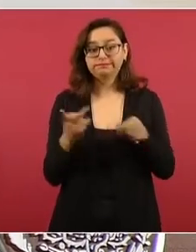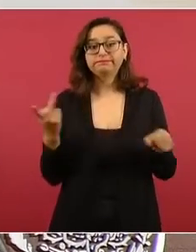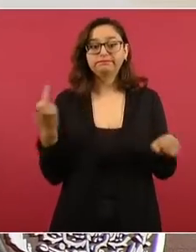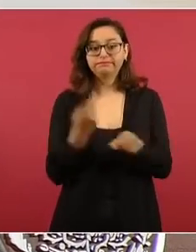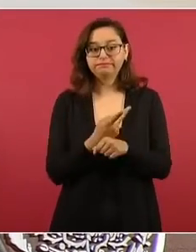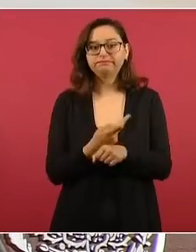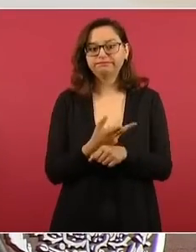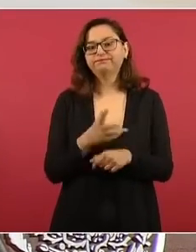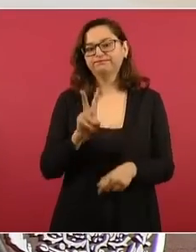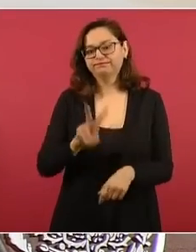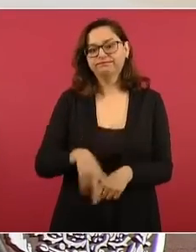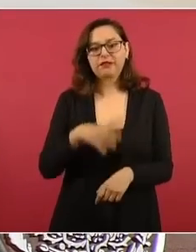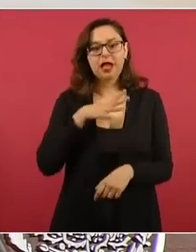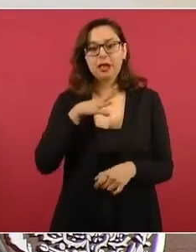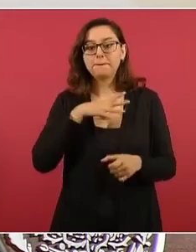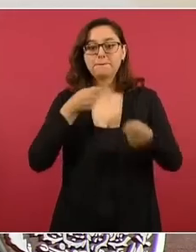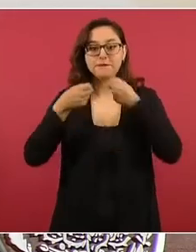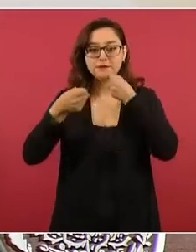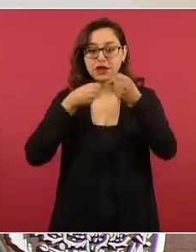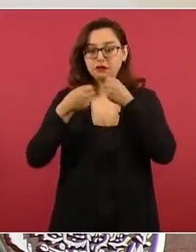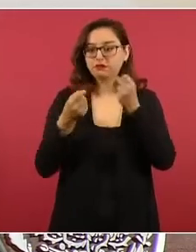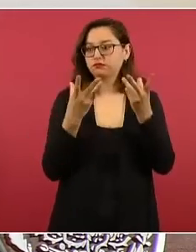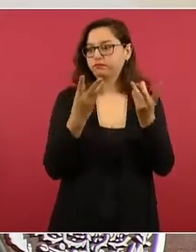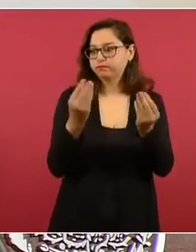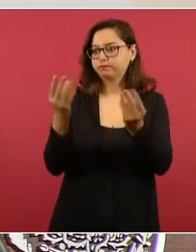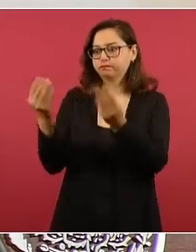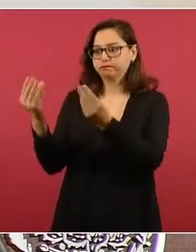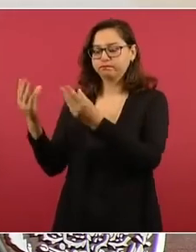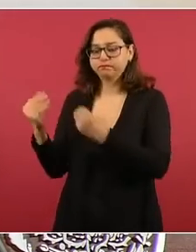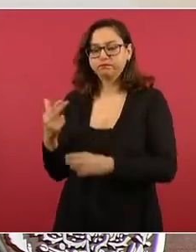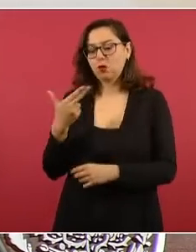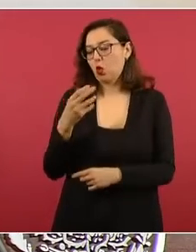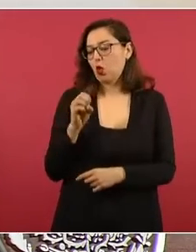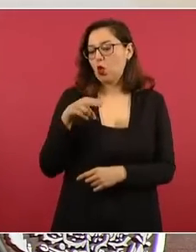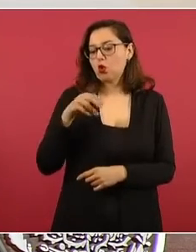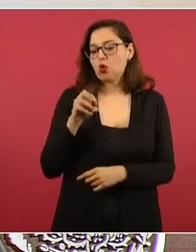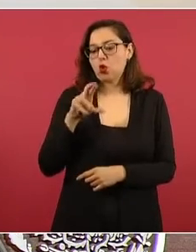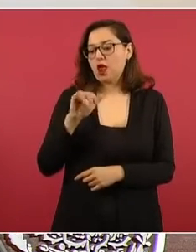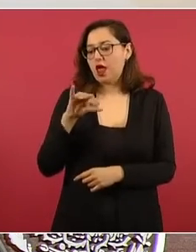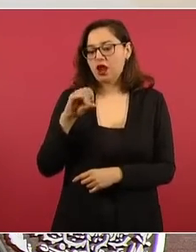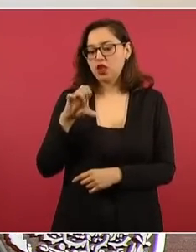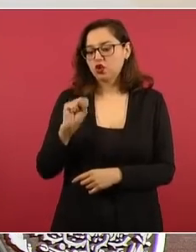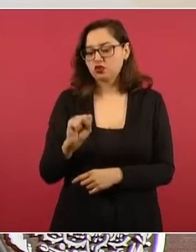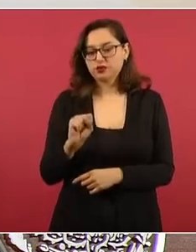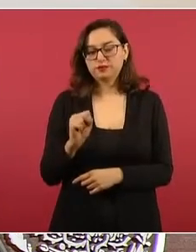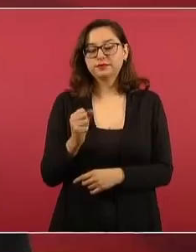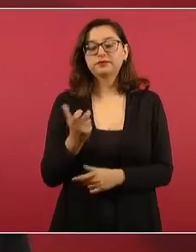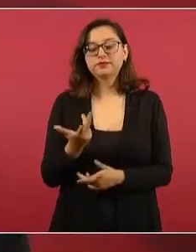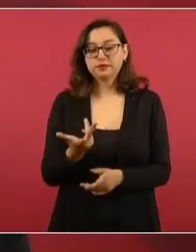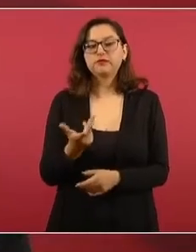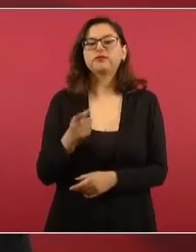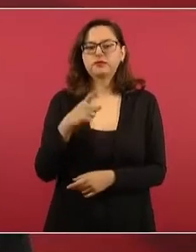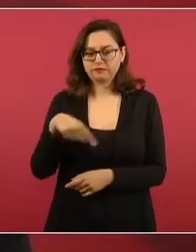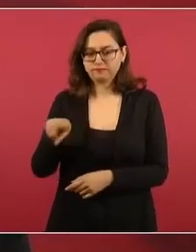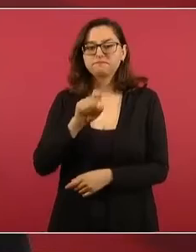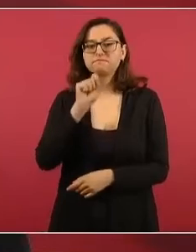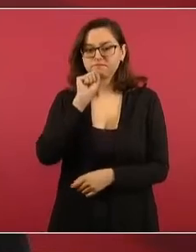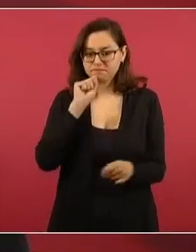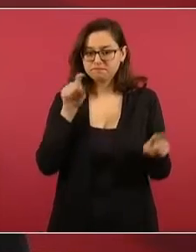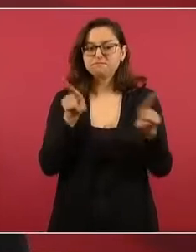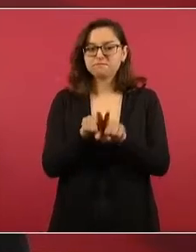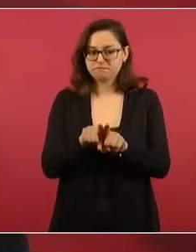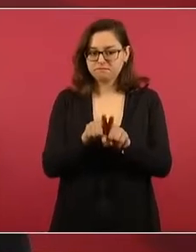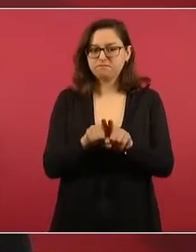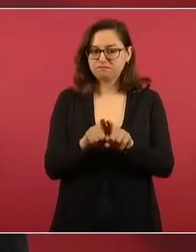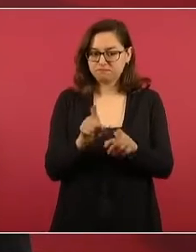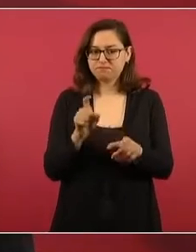muchos trabajadores, periodistas que son por honorarios, no tienen contrato, entonces también tienen derecho a acceder a